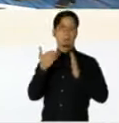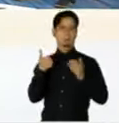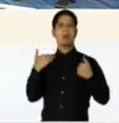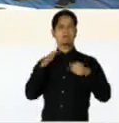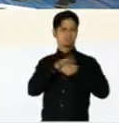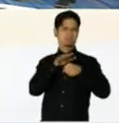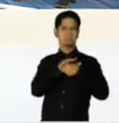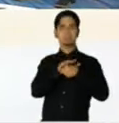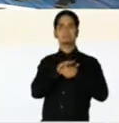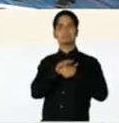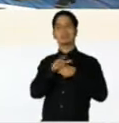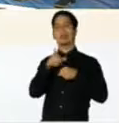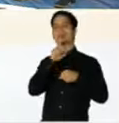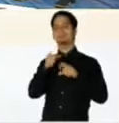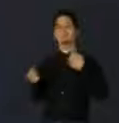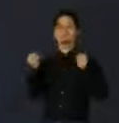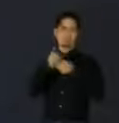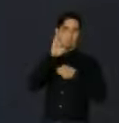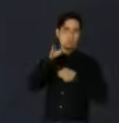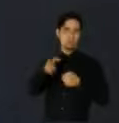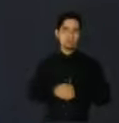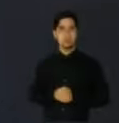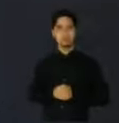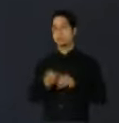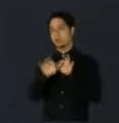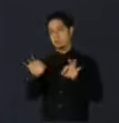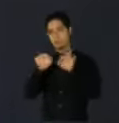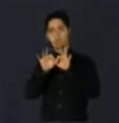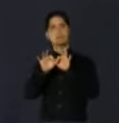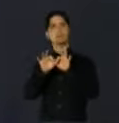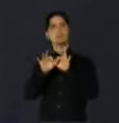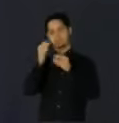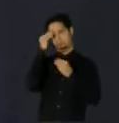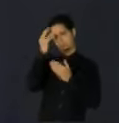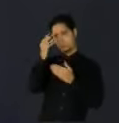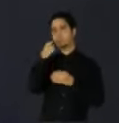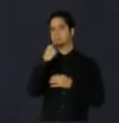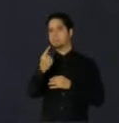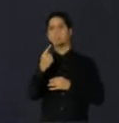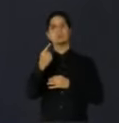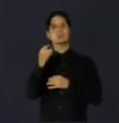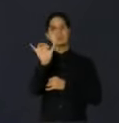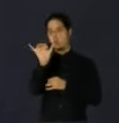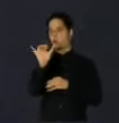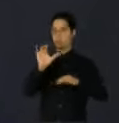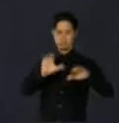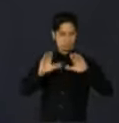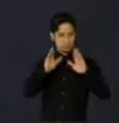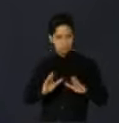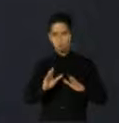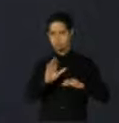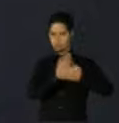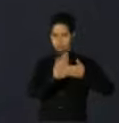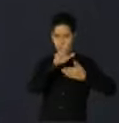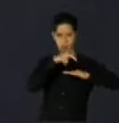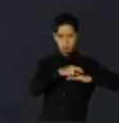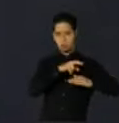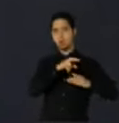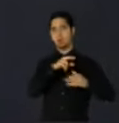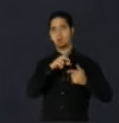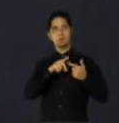la realidad es otra. Así que el mensaje debe ser continuamente, y lo ha dicho la gente, los científicos de la Universidad de Puerto Rico,